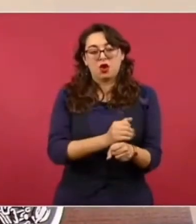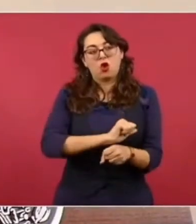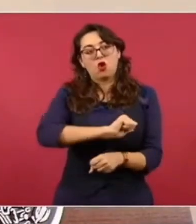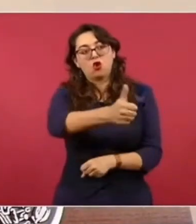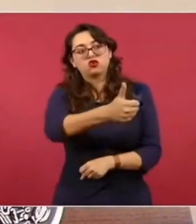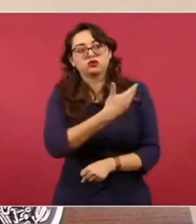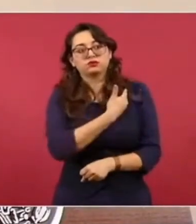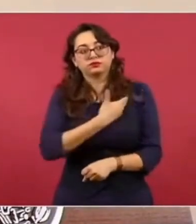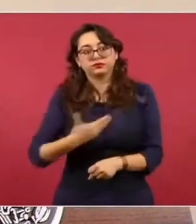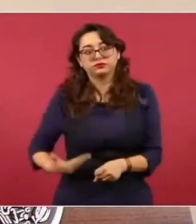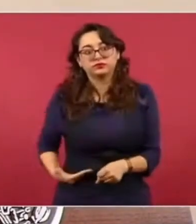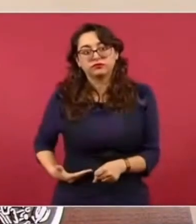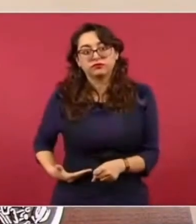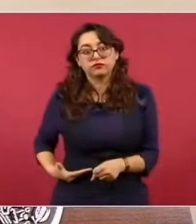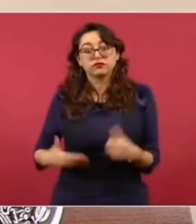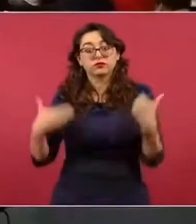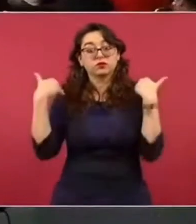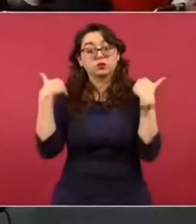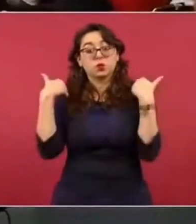Así